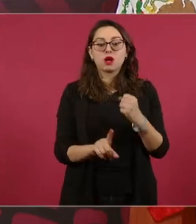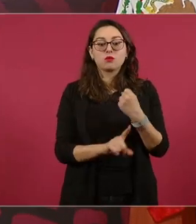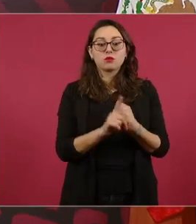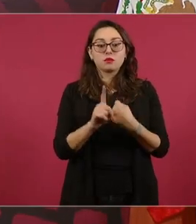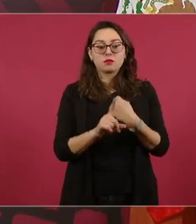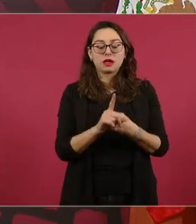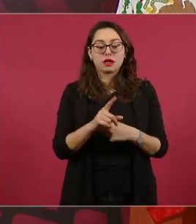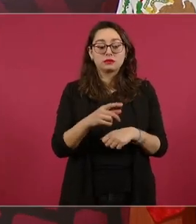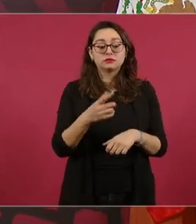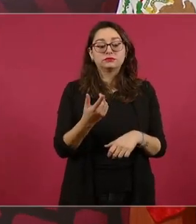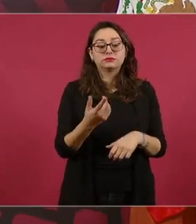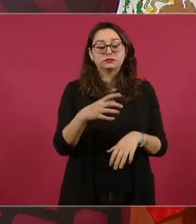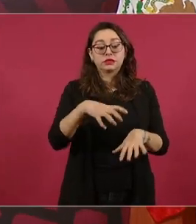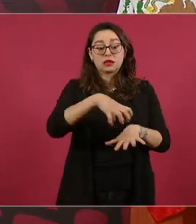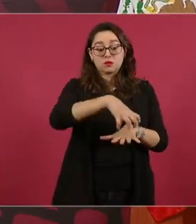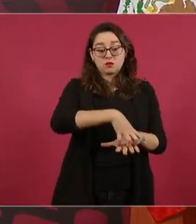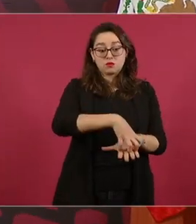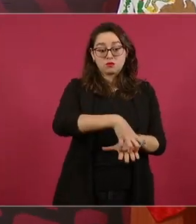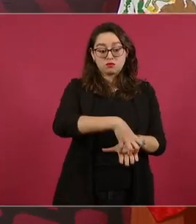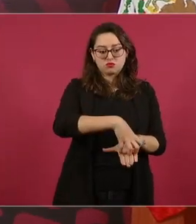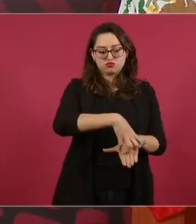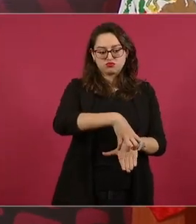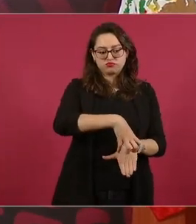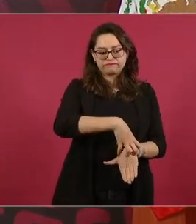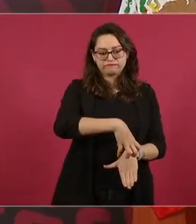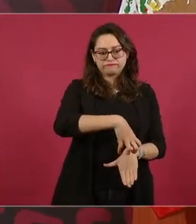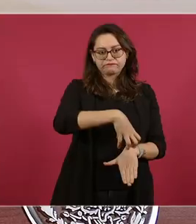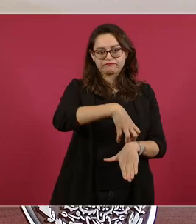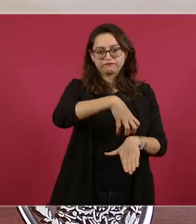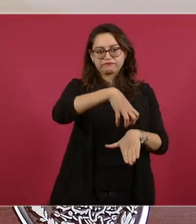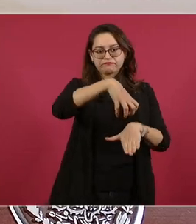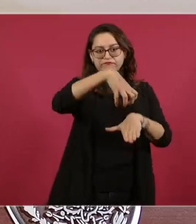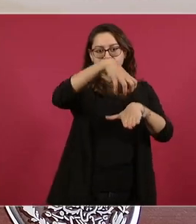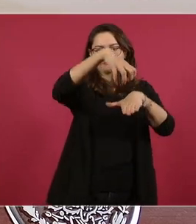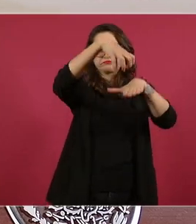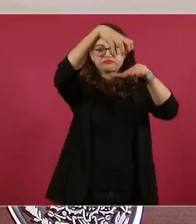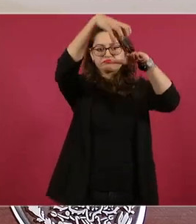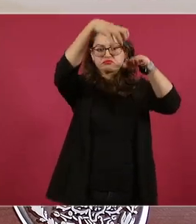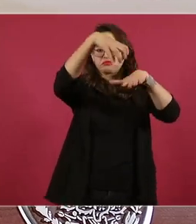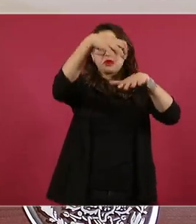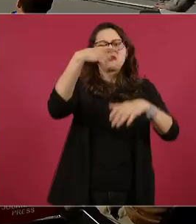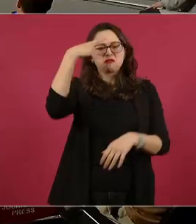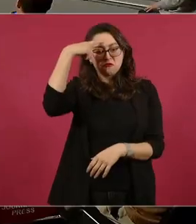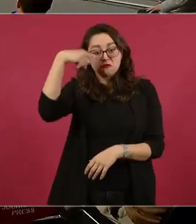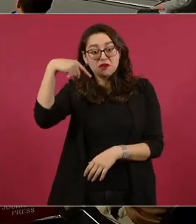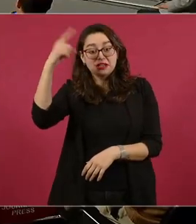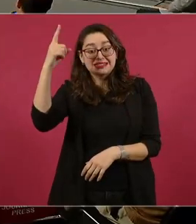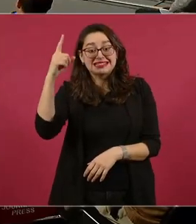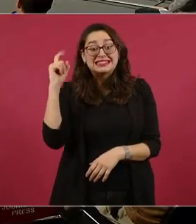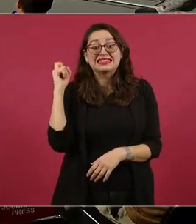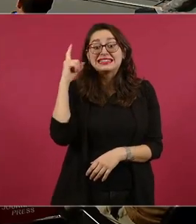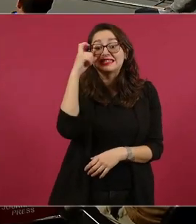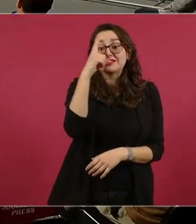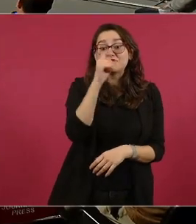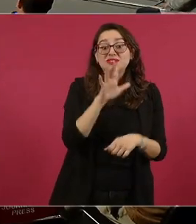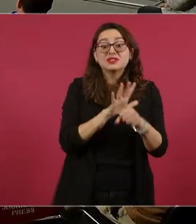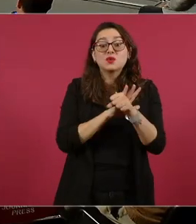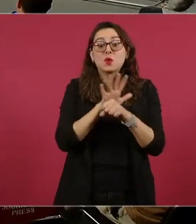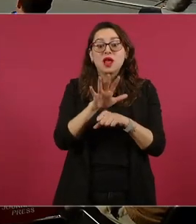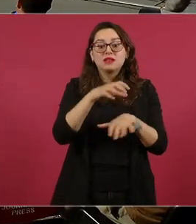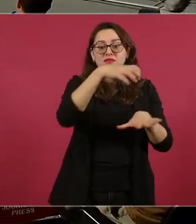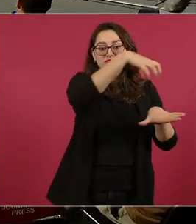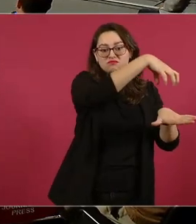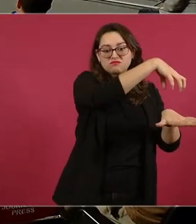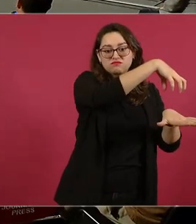bajarla para colocarla. Y estaba yo ahí viendo el montaje.